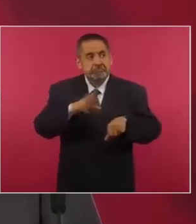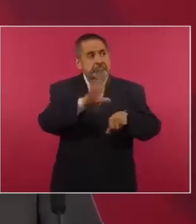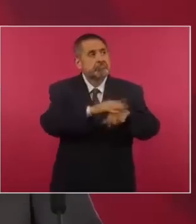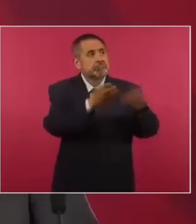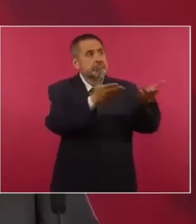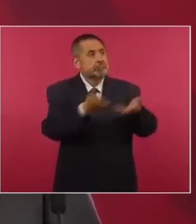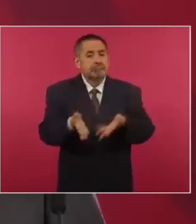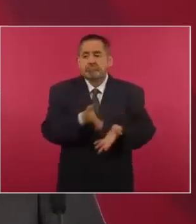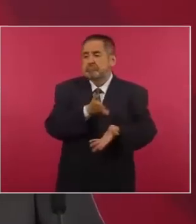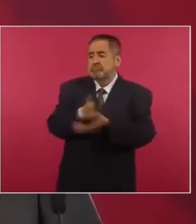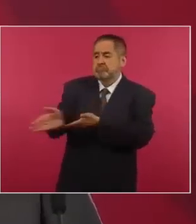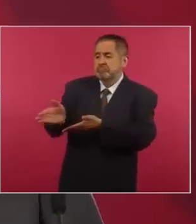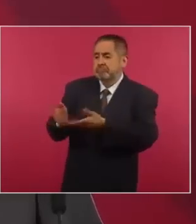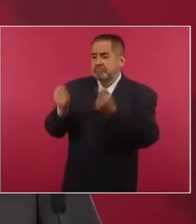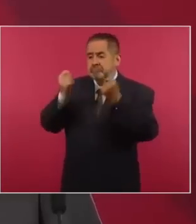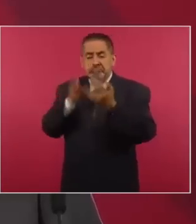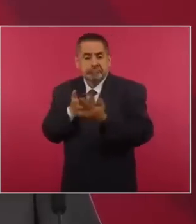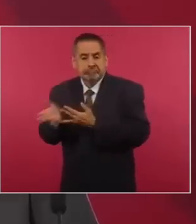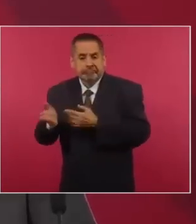que entrara